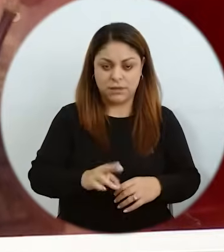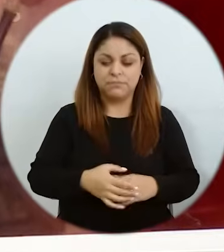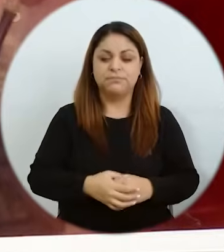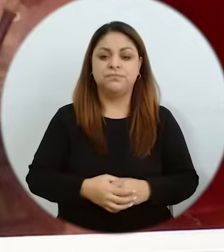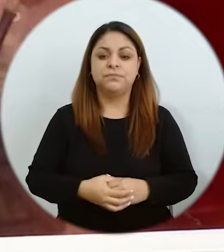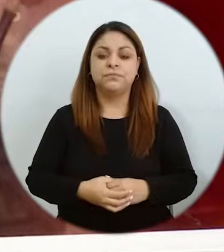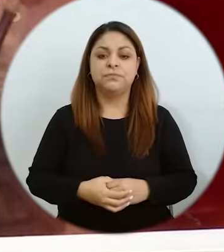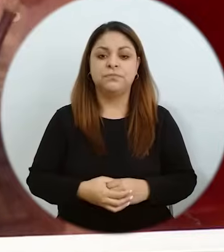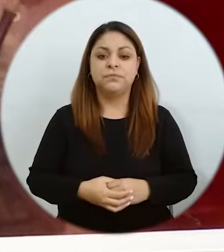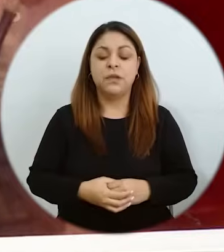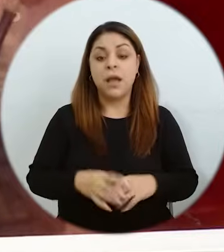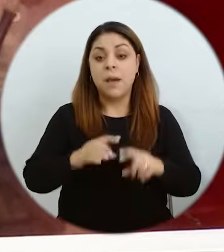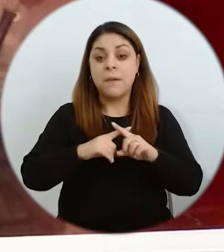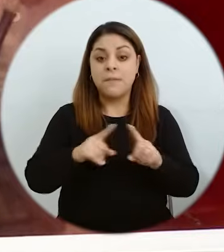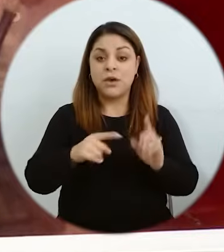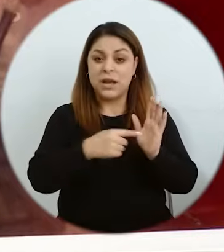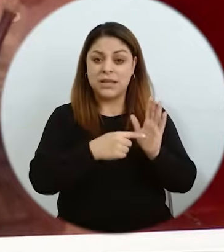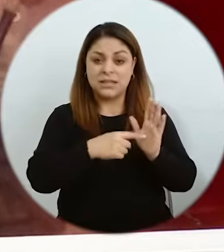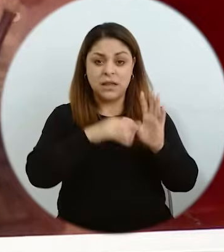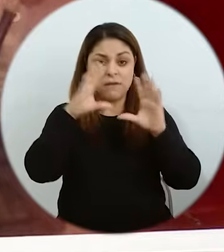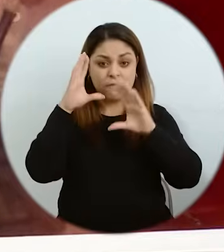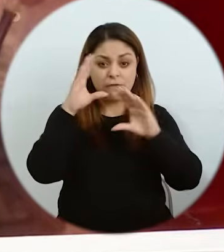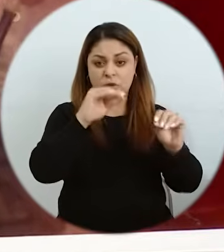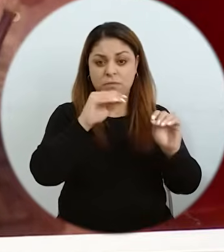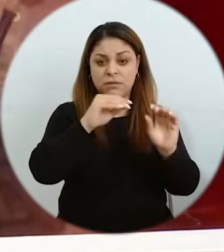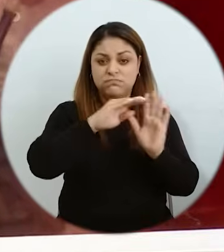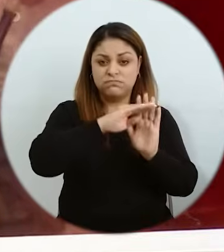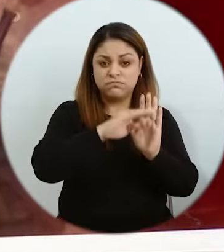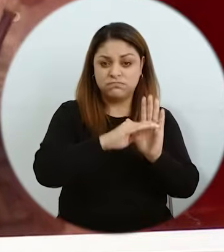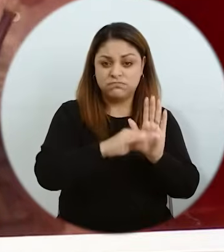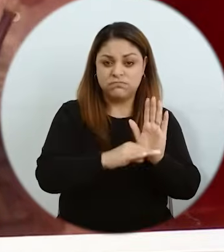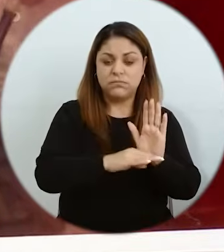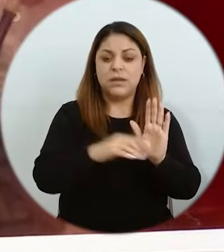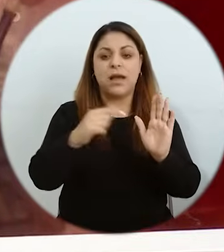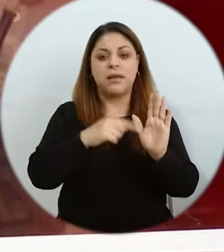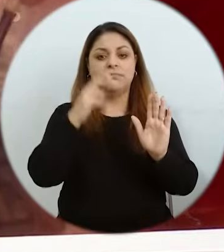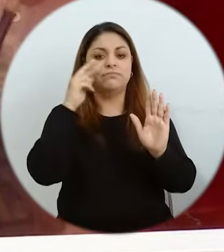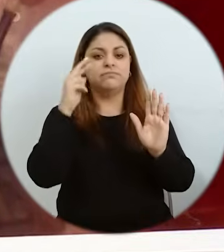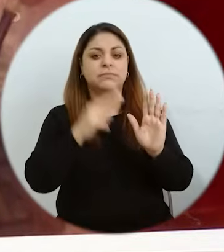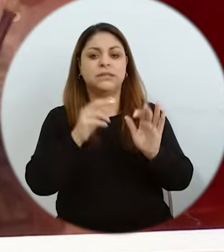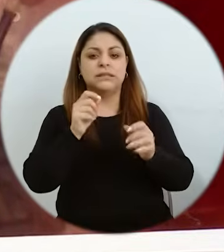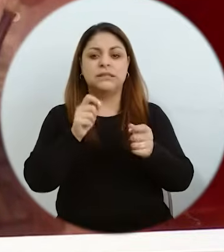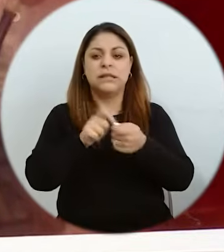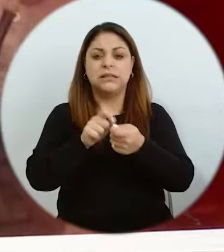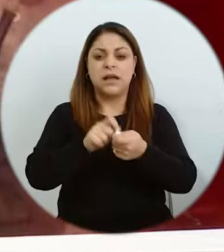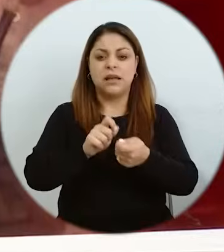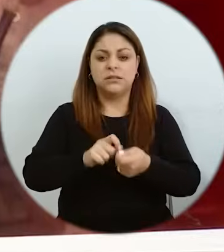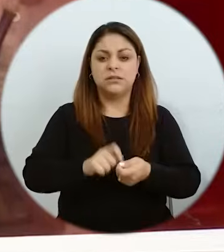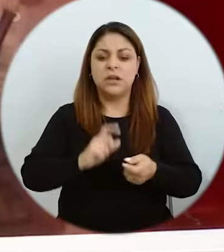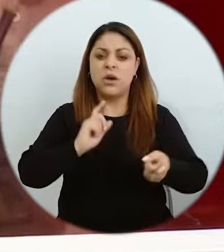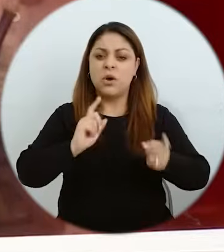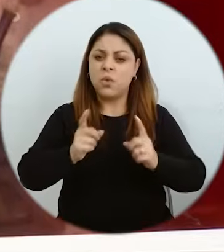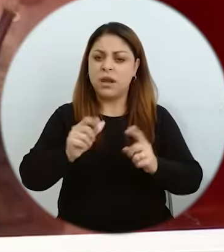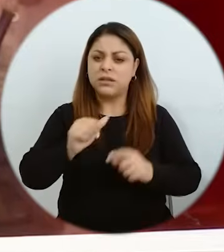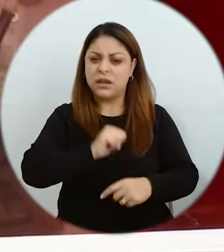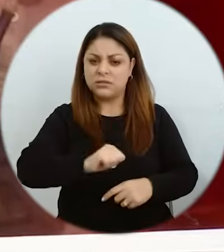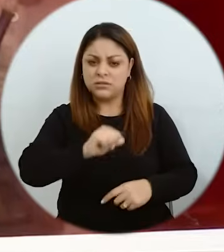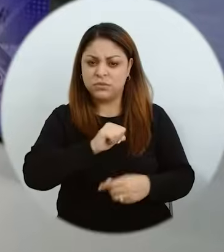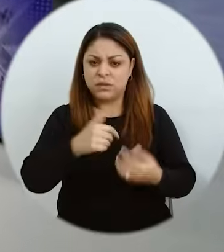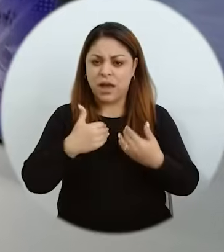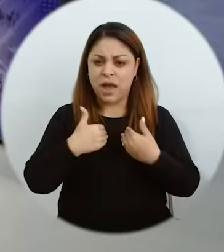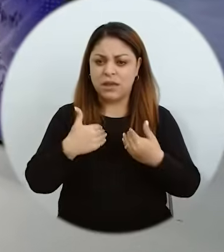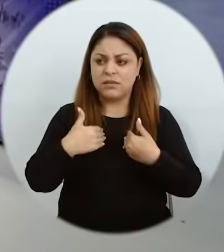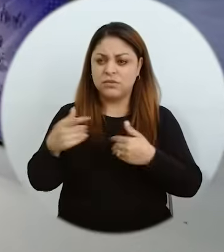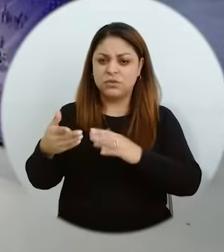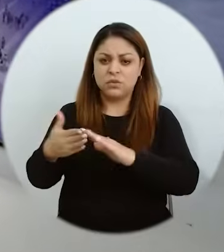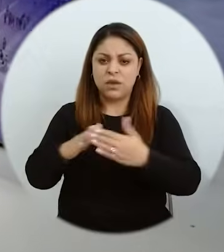hacer más bien en este informe fue ver el detalle de qué actitudes tienen los ciudadanos respecto a ciertas